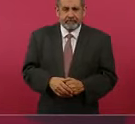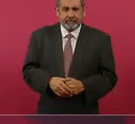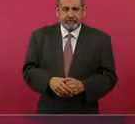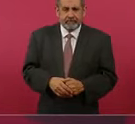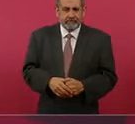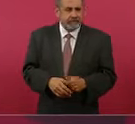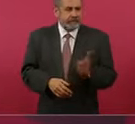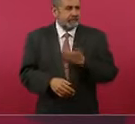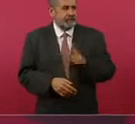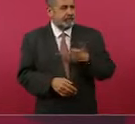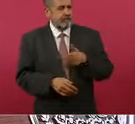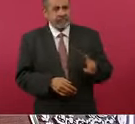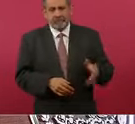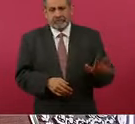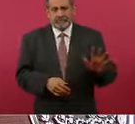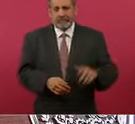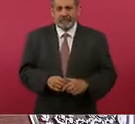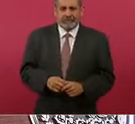no les gusta, pero